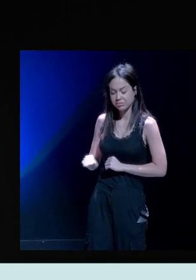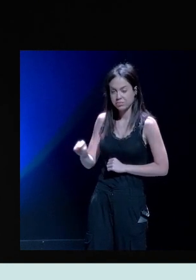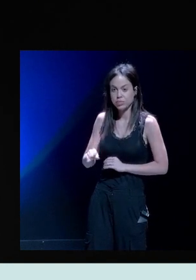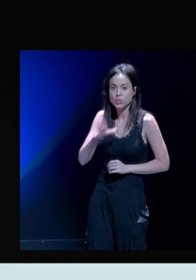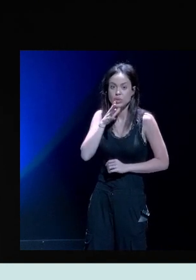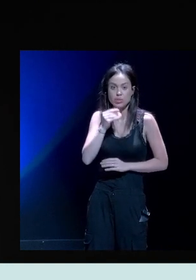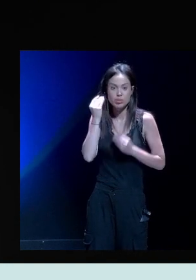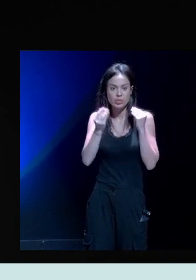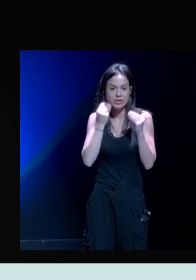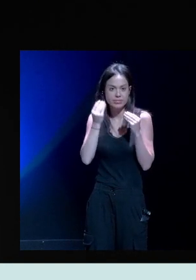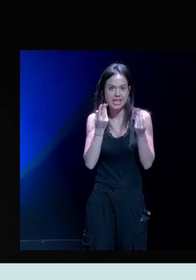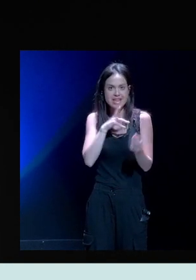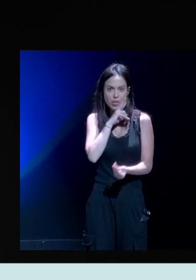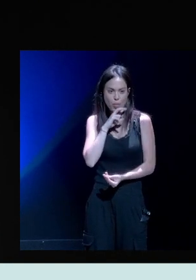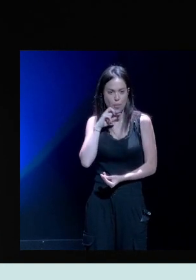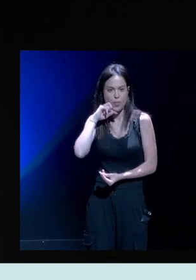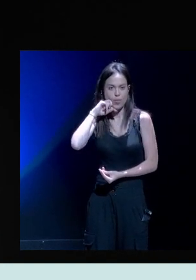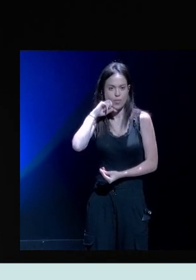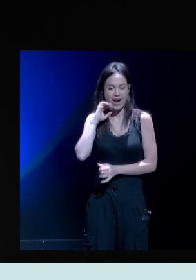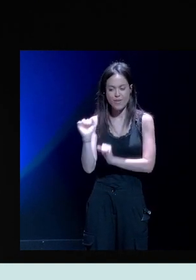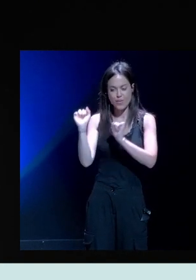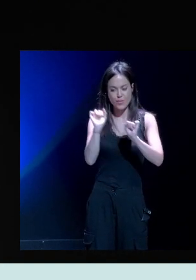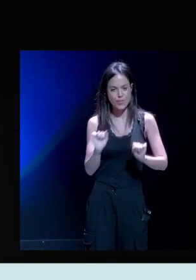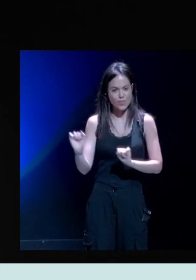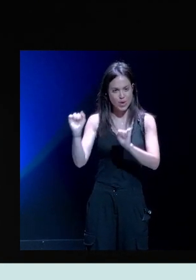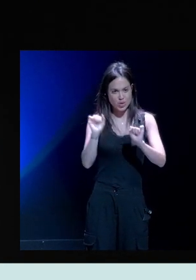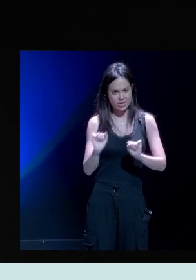que forma parte de los valores de protección.